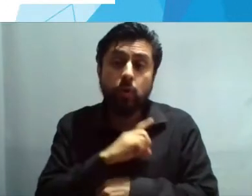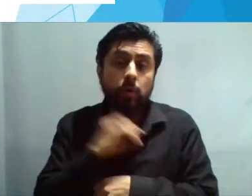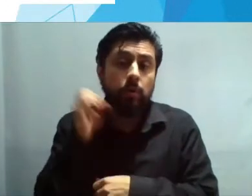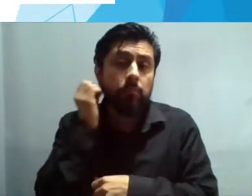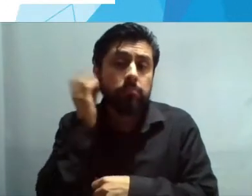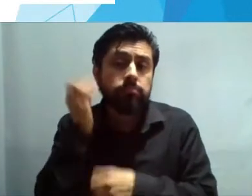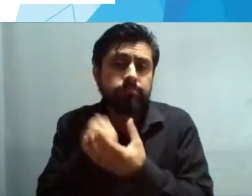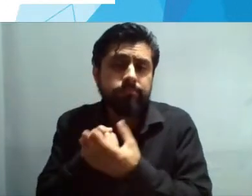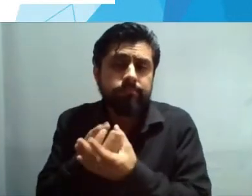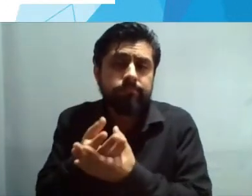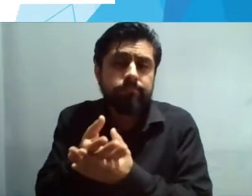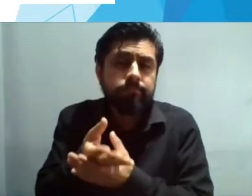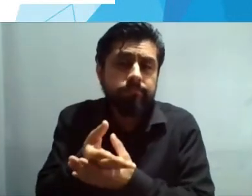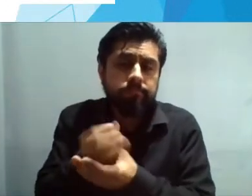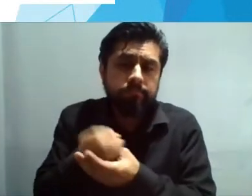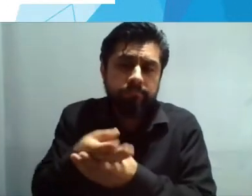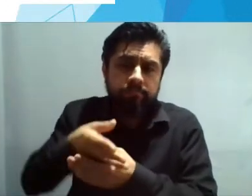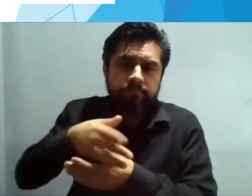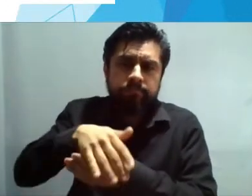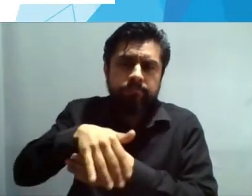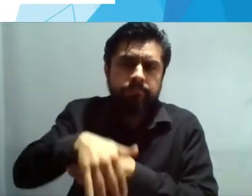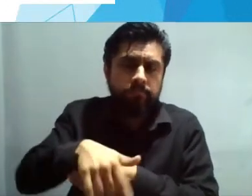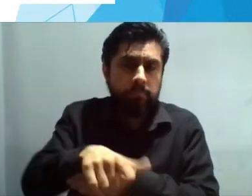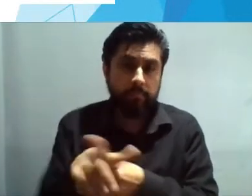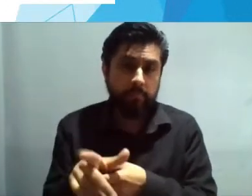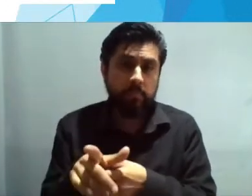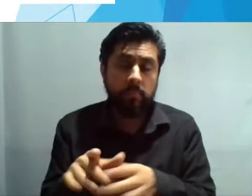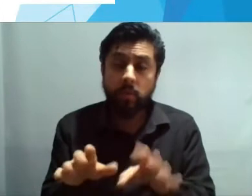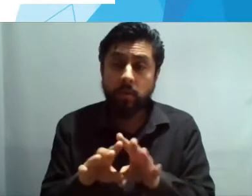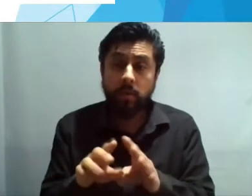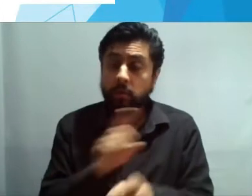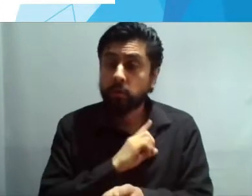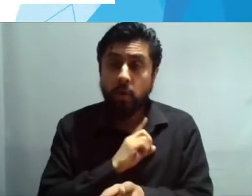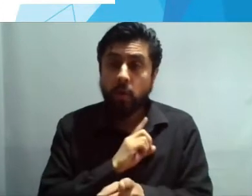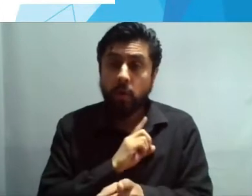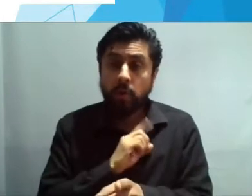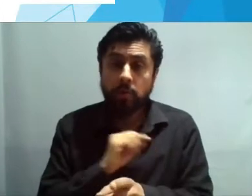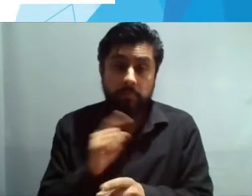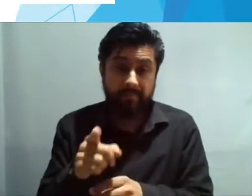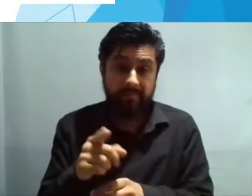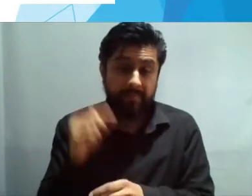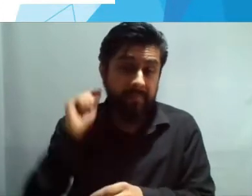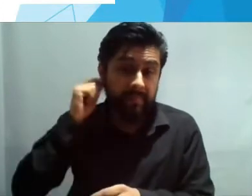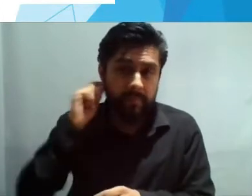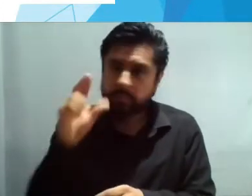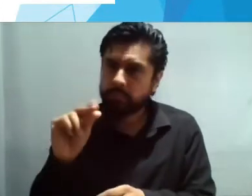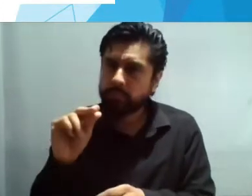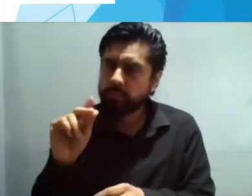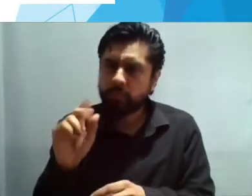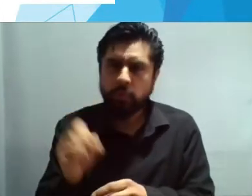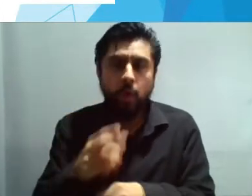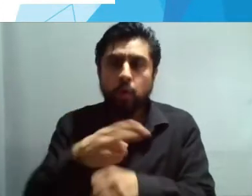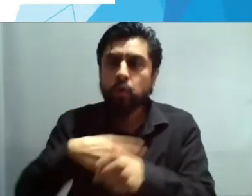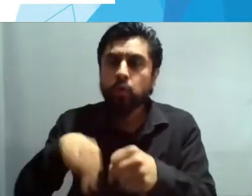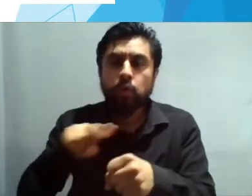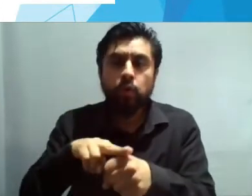¿hay que limpiarse los oídos? De entrada, los oídos se limpian solos, salvo en ciertas personas que o producen